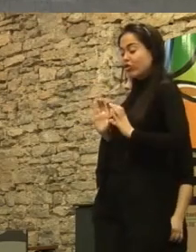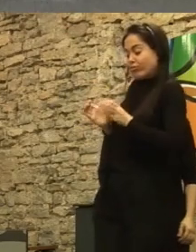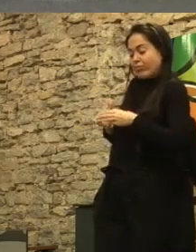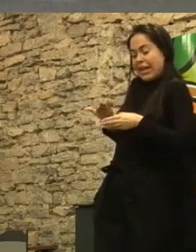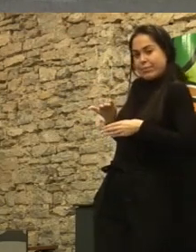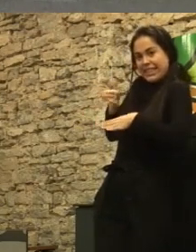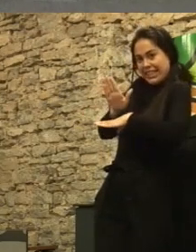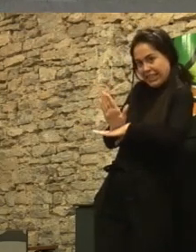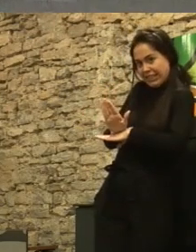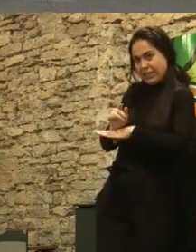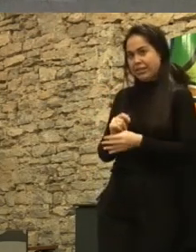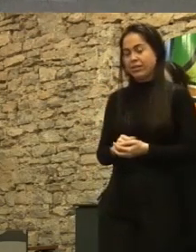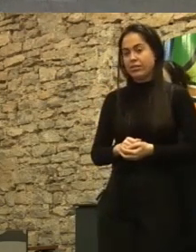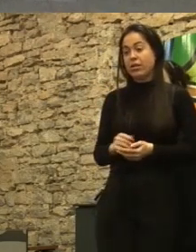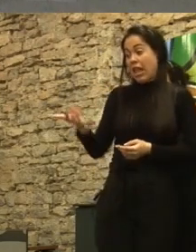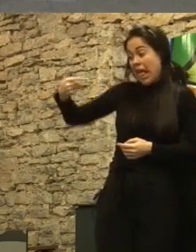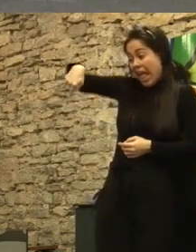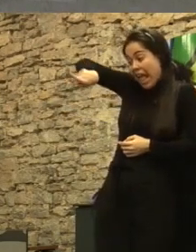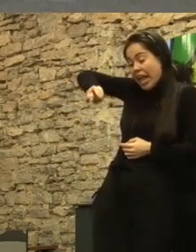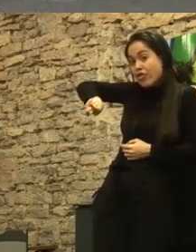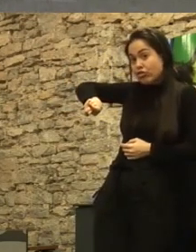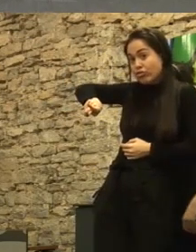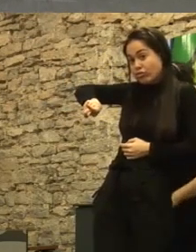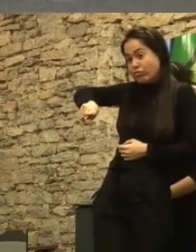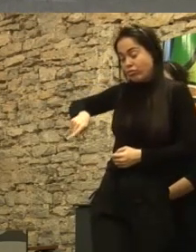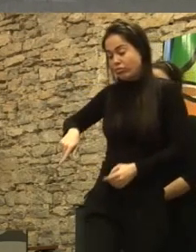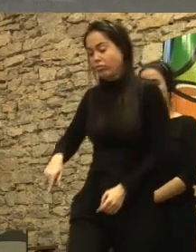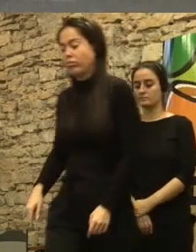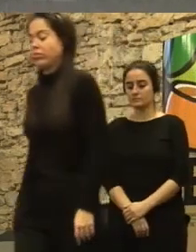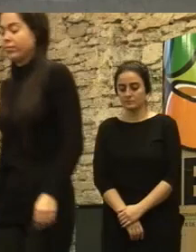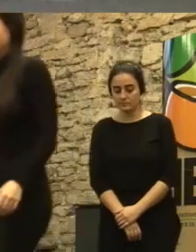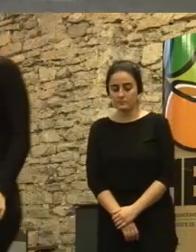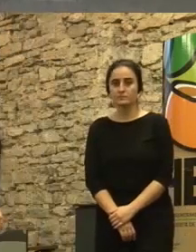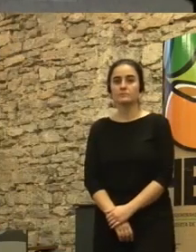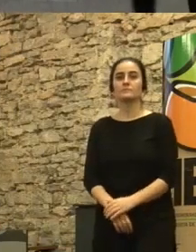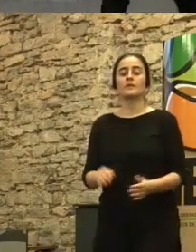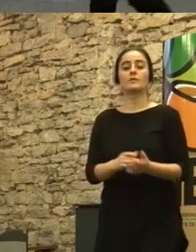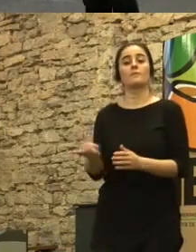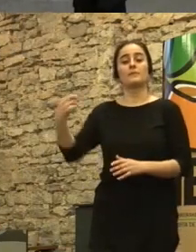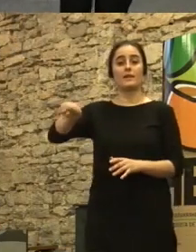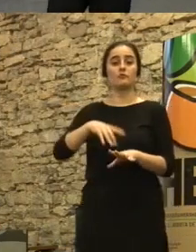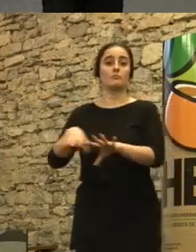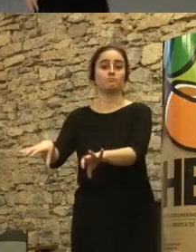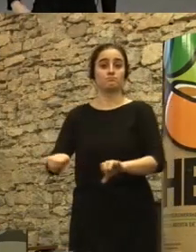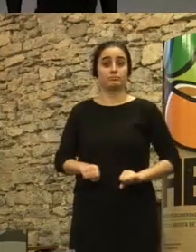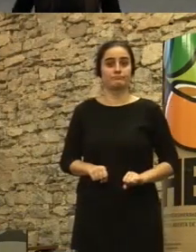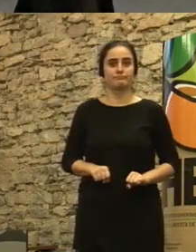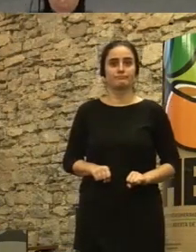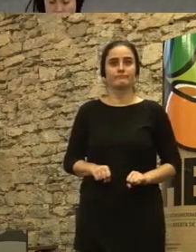que ellos, una vez de que acceden a la butaca, al despacho,